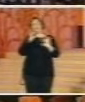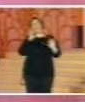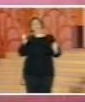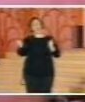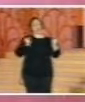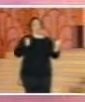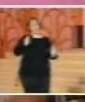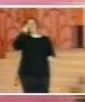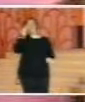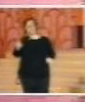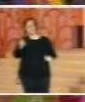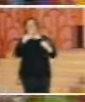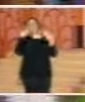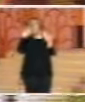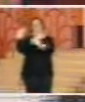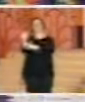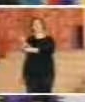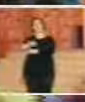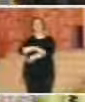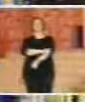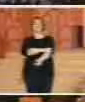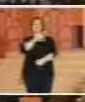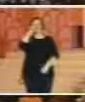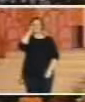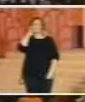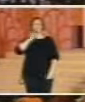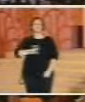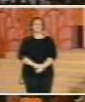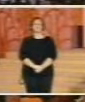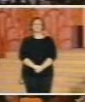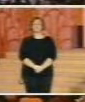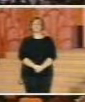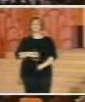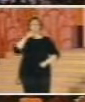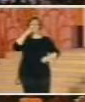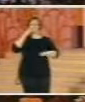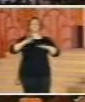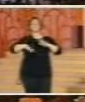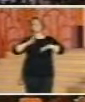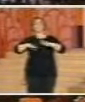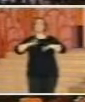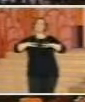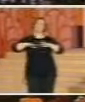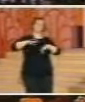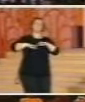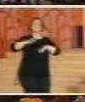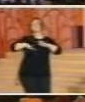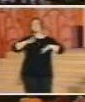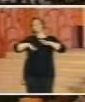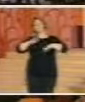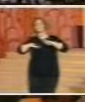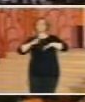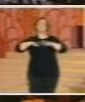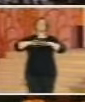moderación y respeto. Gracias. Esta ha sido la despedida